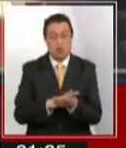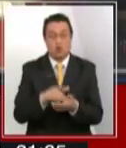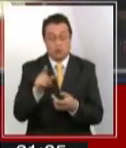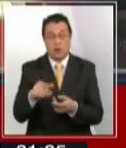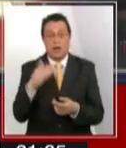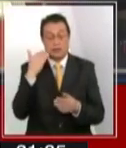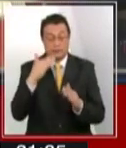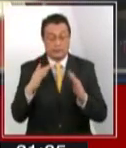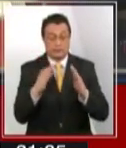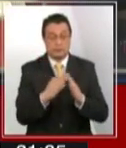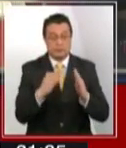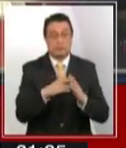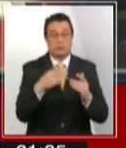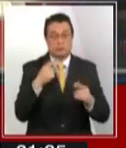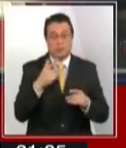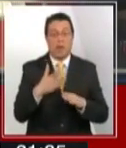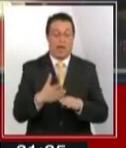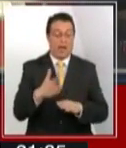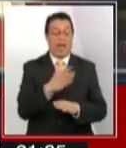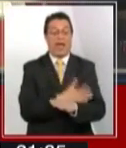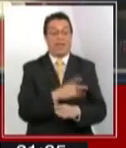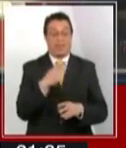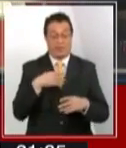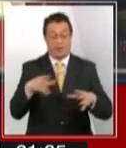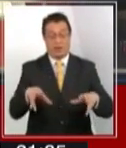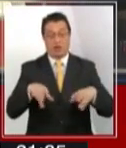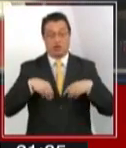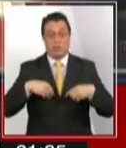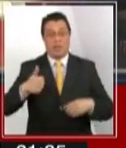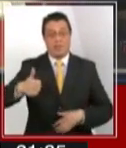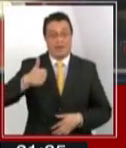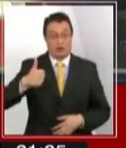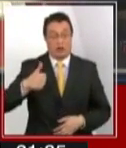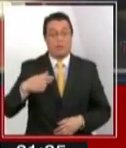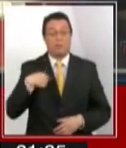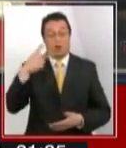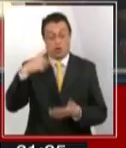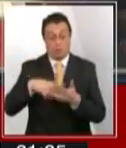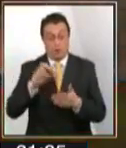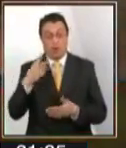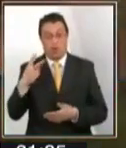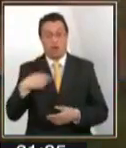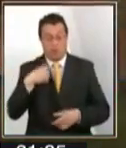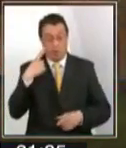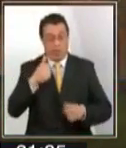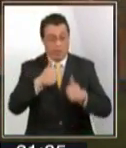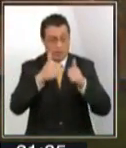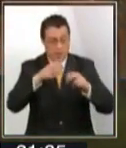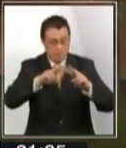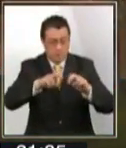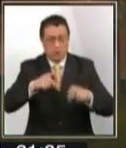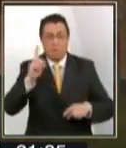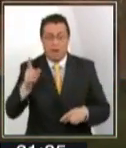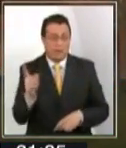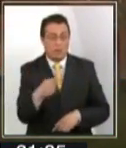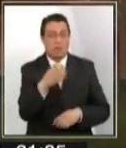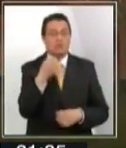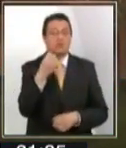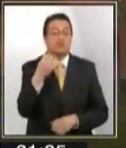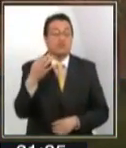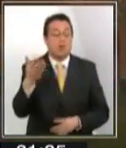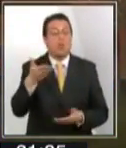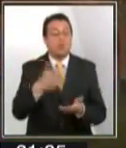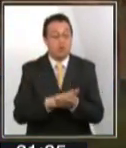en CENAME la tenía mucho antes de asumir la dirección de CENAME. El 2002 dirigí una investigación que mapeó una cantidad de niños muertos en centros